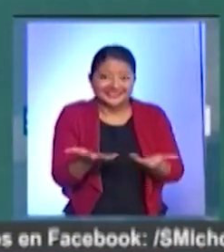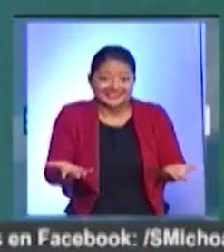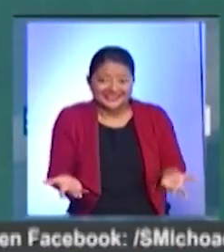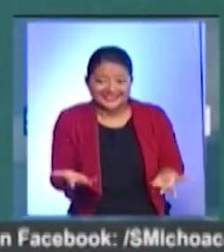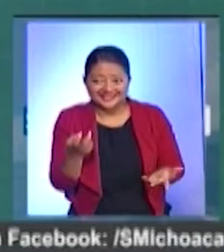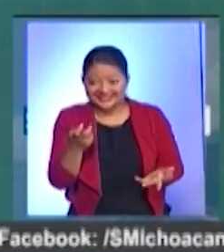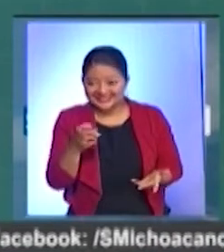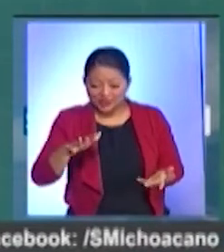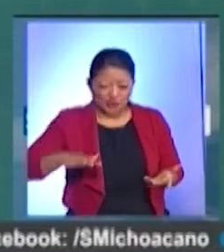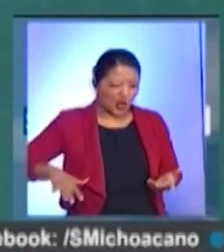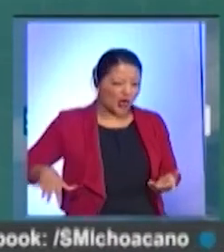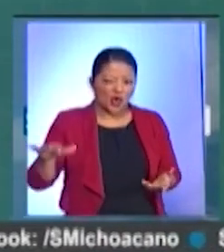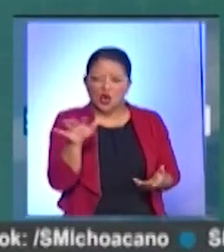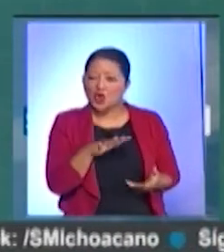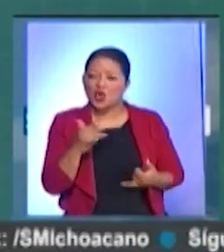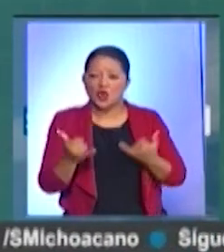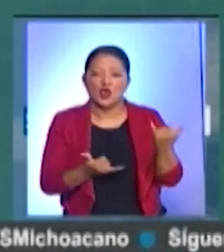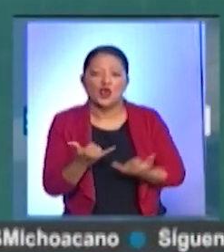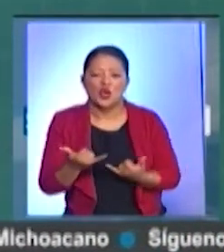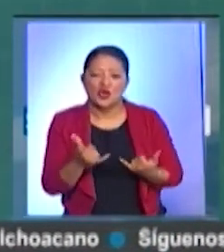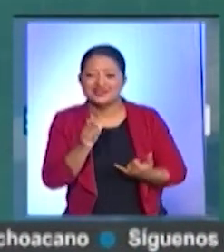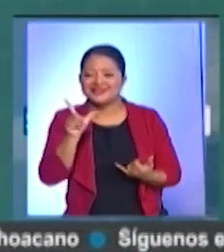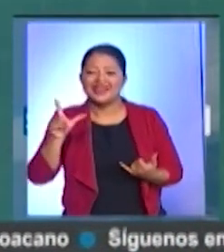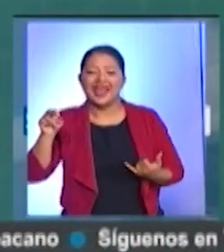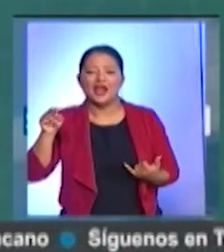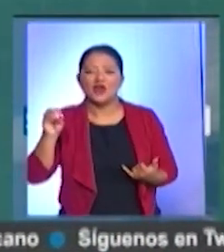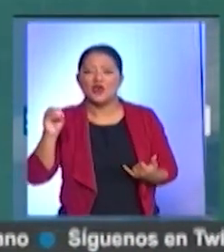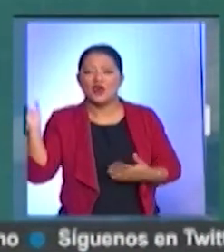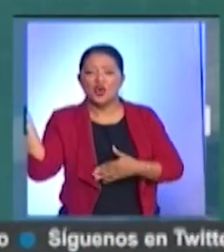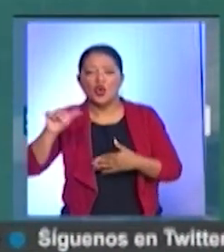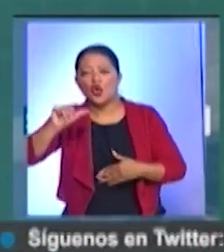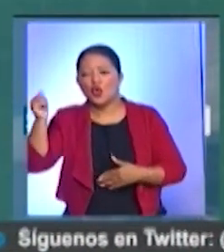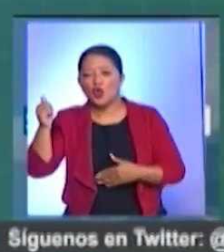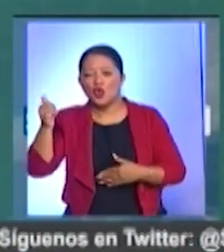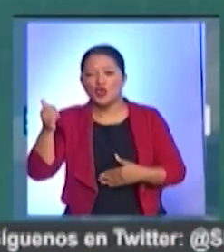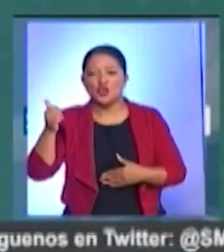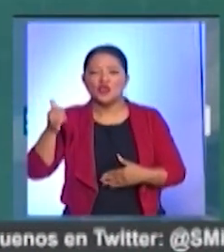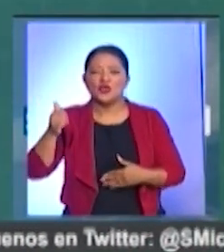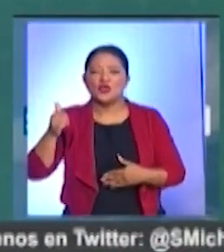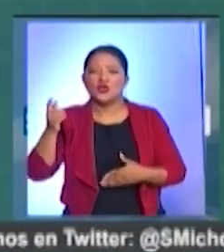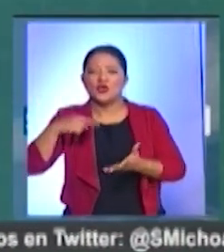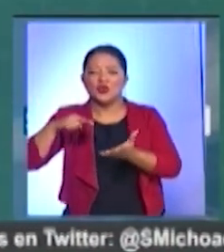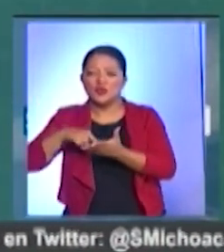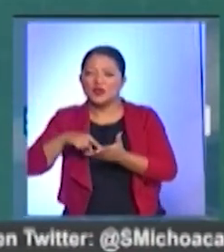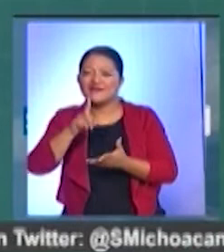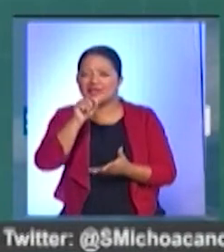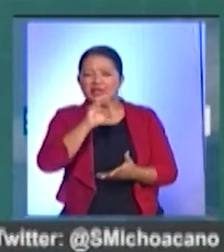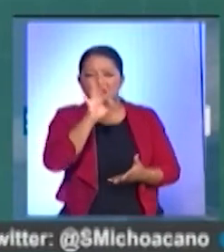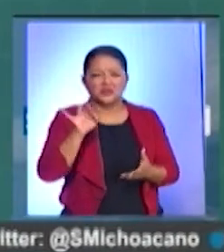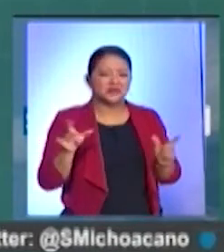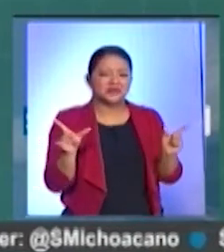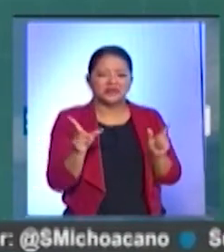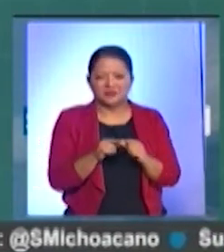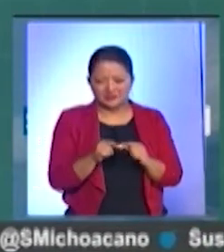son del llano todos malos que vienen del corazón como un 20% que viven de fuera el equipo que traigo